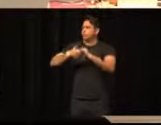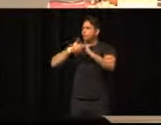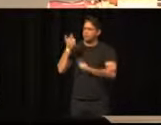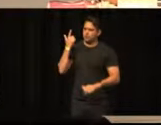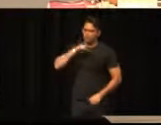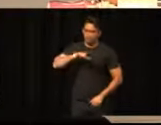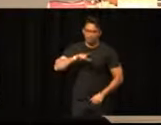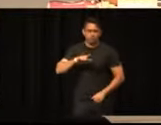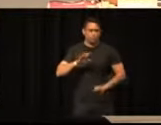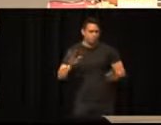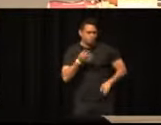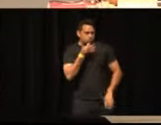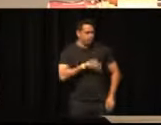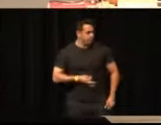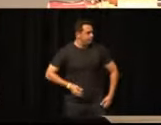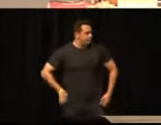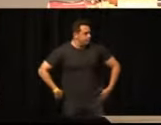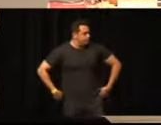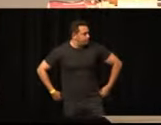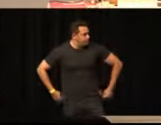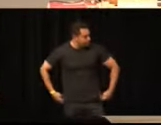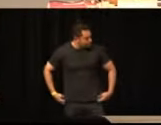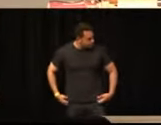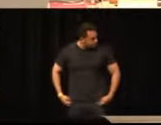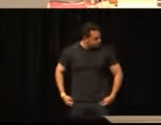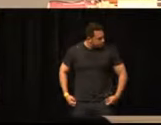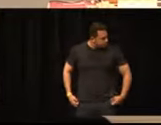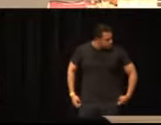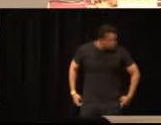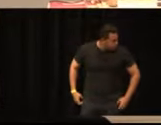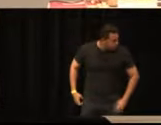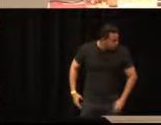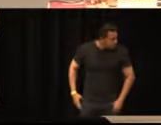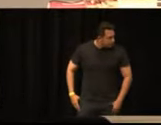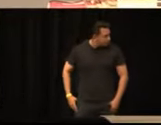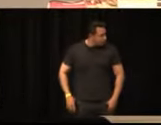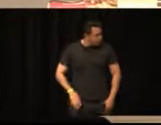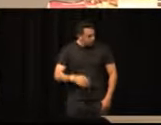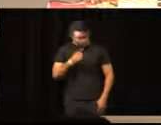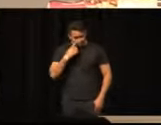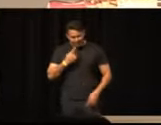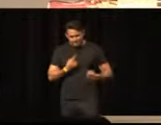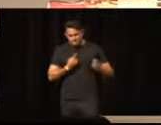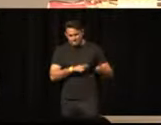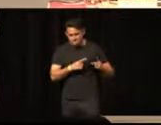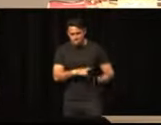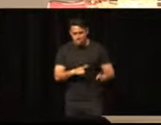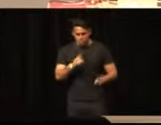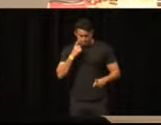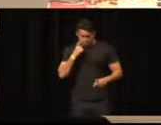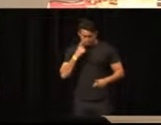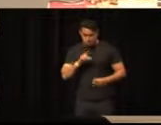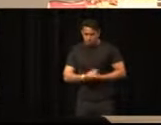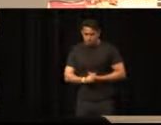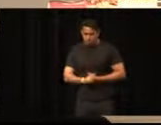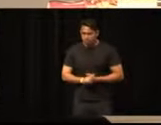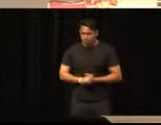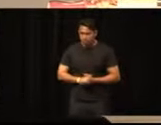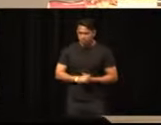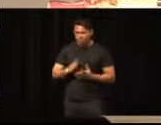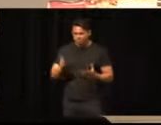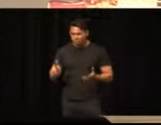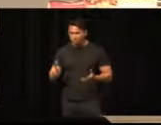calidad. Creo que se trata de esto. Mi presentación. Déjenme hacerles una, provocarlos un